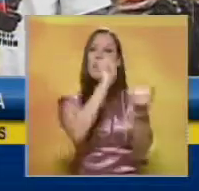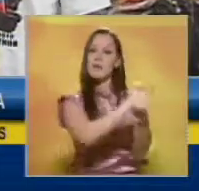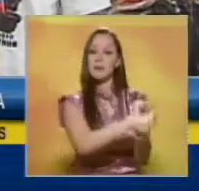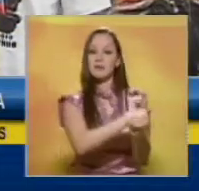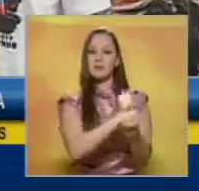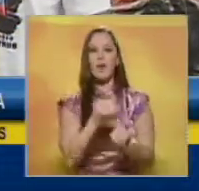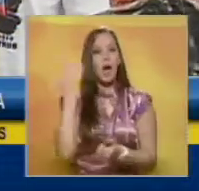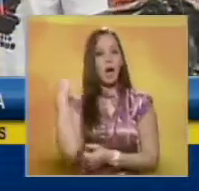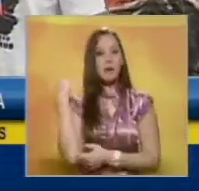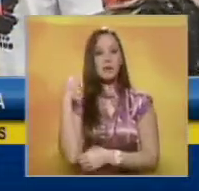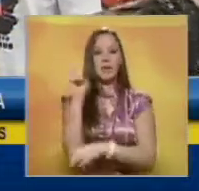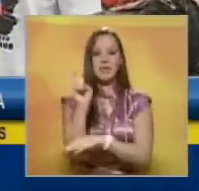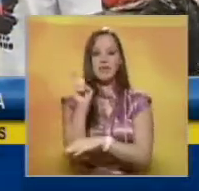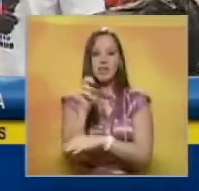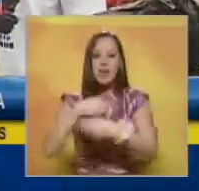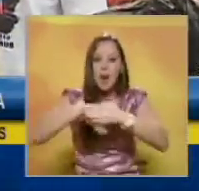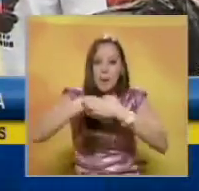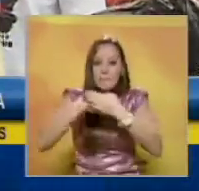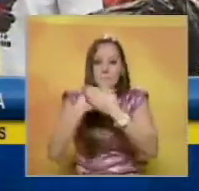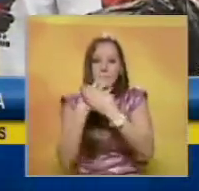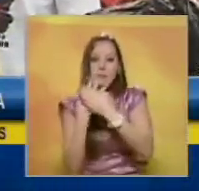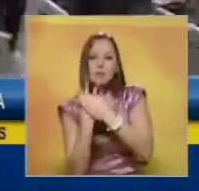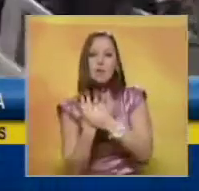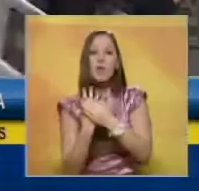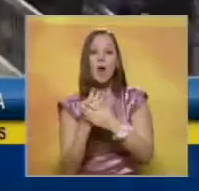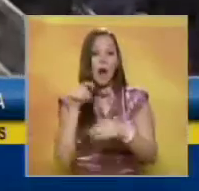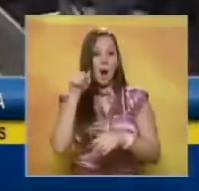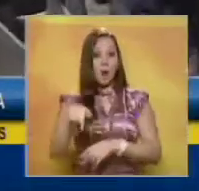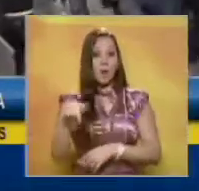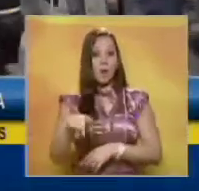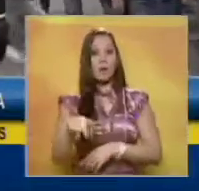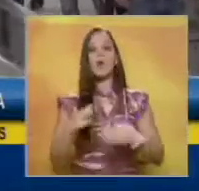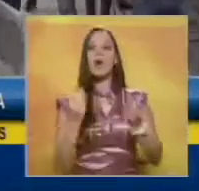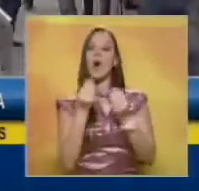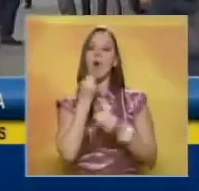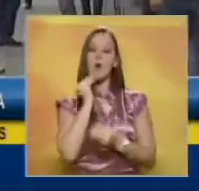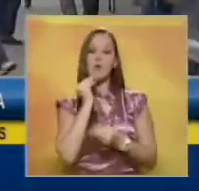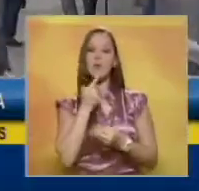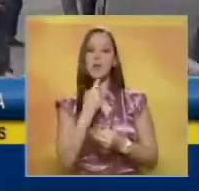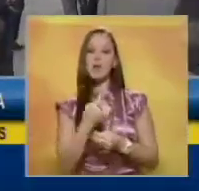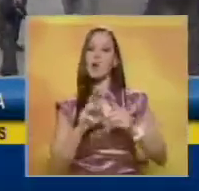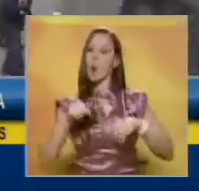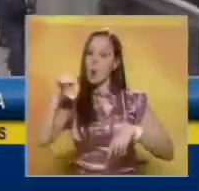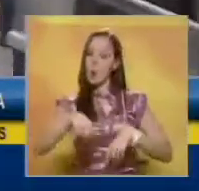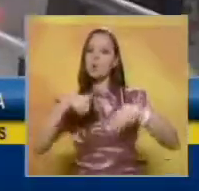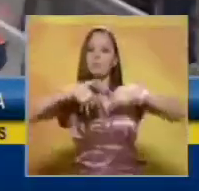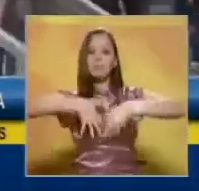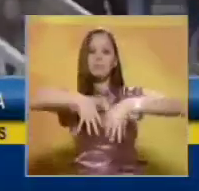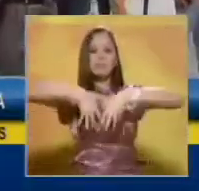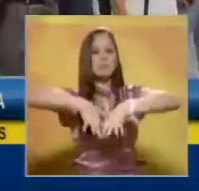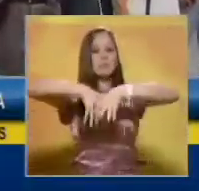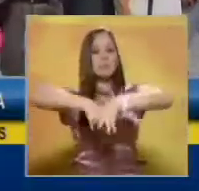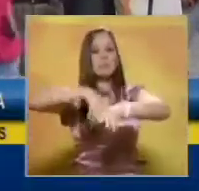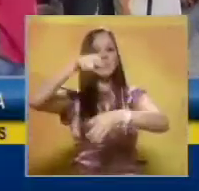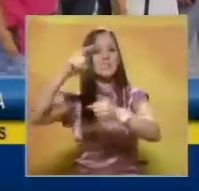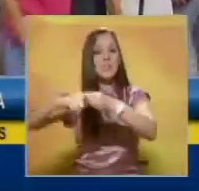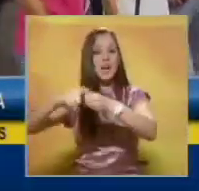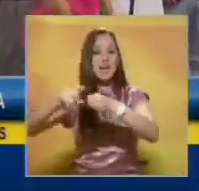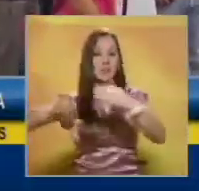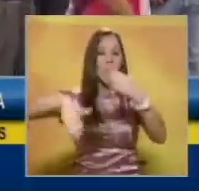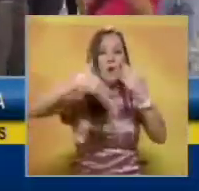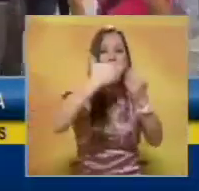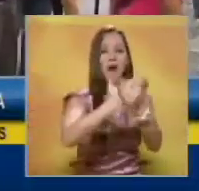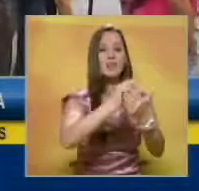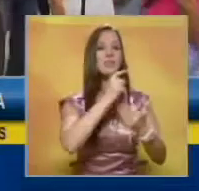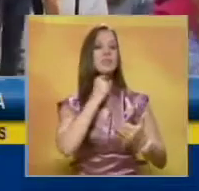viernes pasado en la madrugada. Por este motivo, ellos hoy deciden marchar desde acá, desde Plaza Brión de Chacaito hasta la